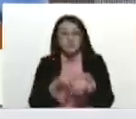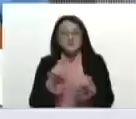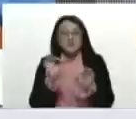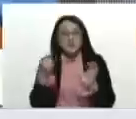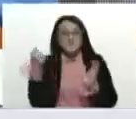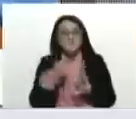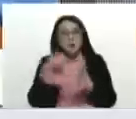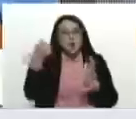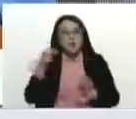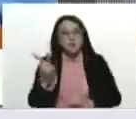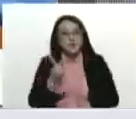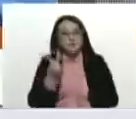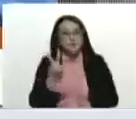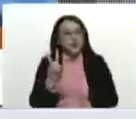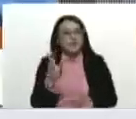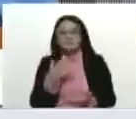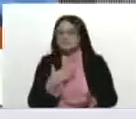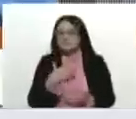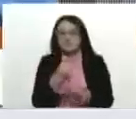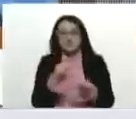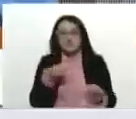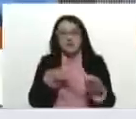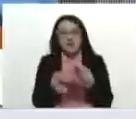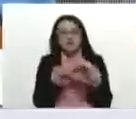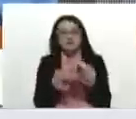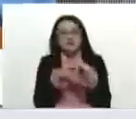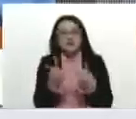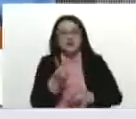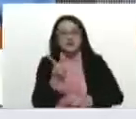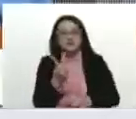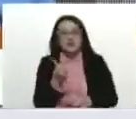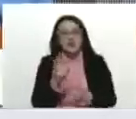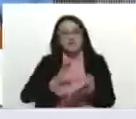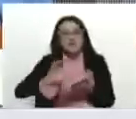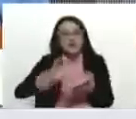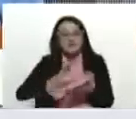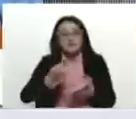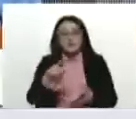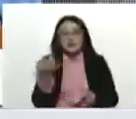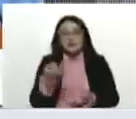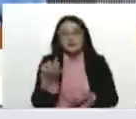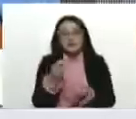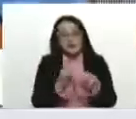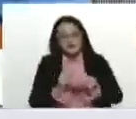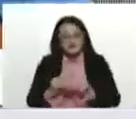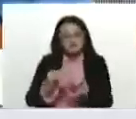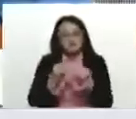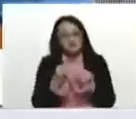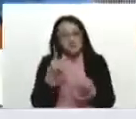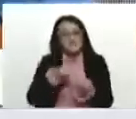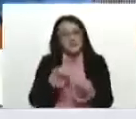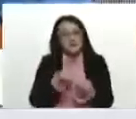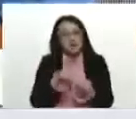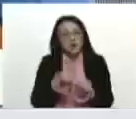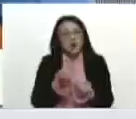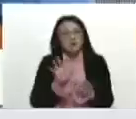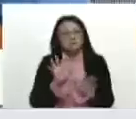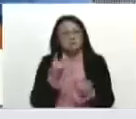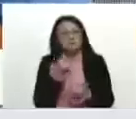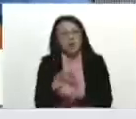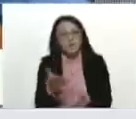de Venezuela le impidieron acceder a ese financiamiento tan necesario para recuperar sus campos por el contrario le exigieron